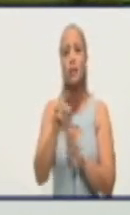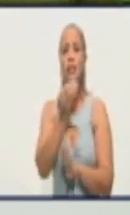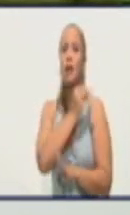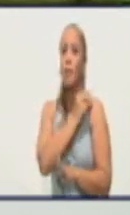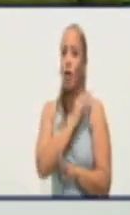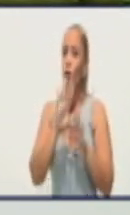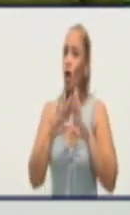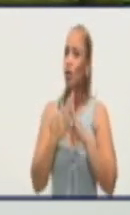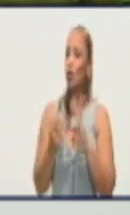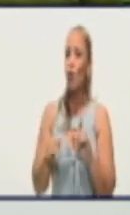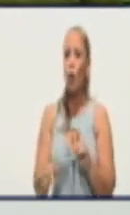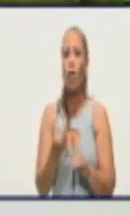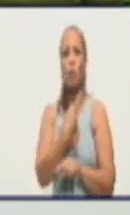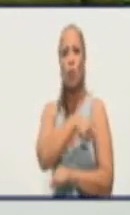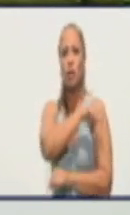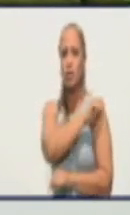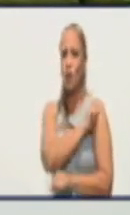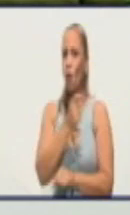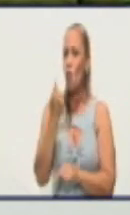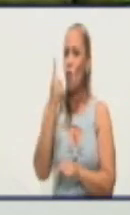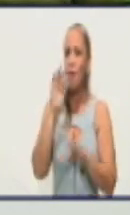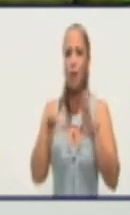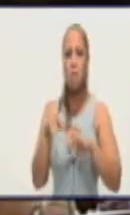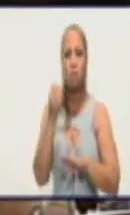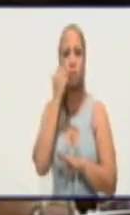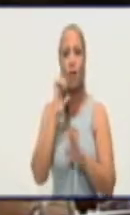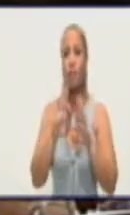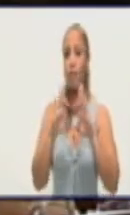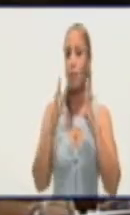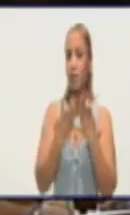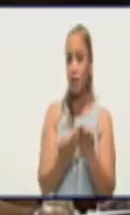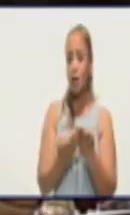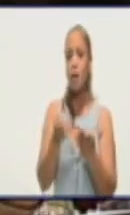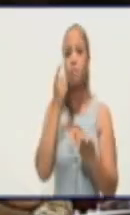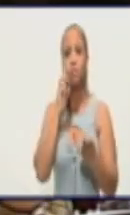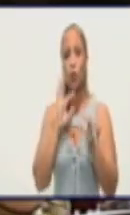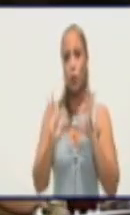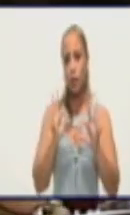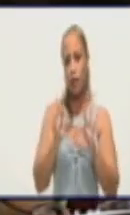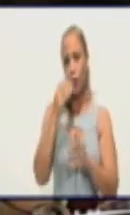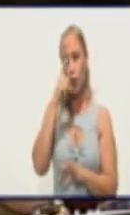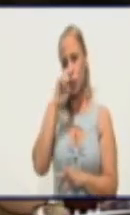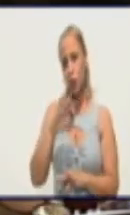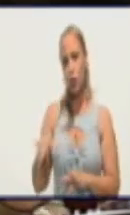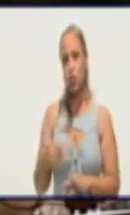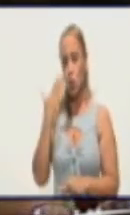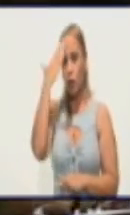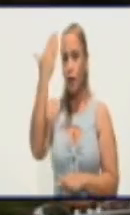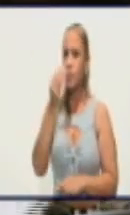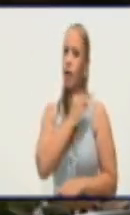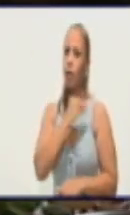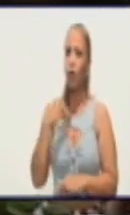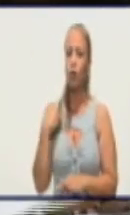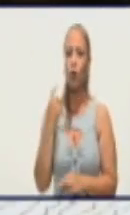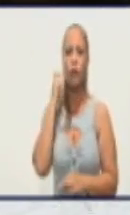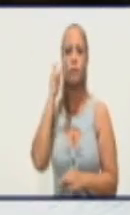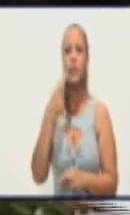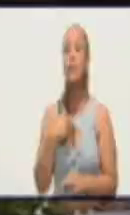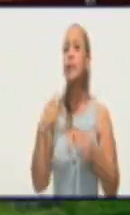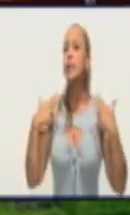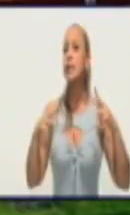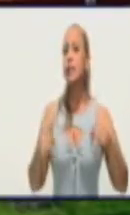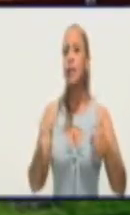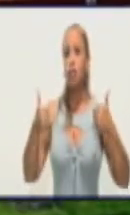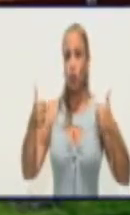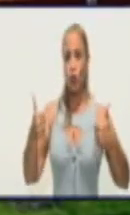población, una vez más, a la familia con respecto al cuidado de nuestros niños. Bien, muchísimas gracias a la doctora Yelenis Elías Monte, directora provincial